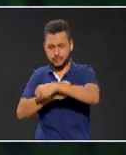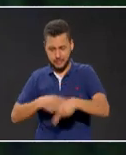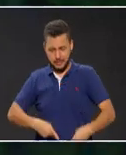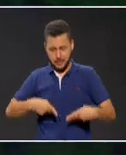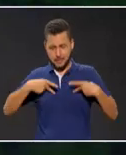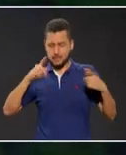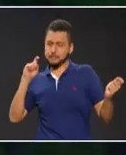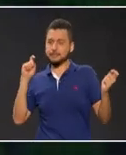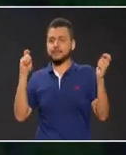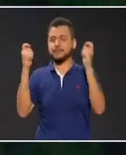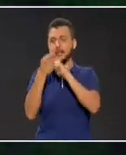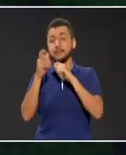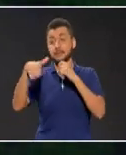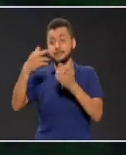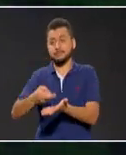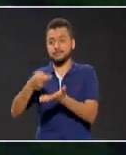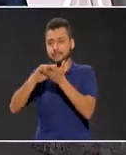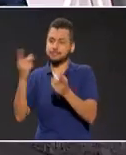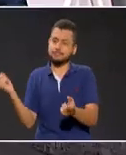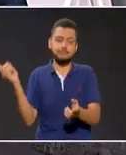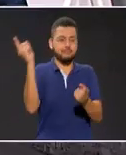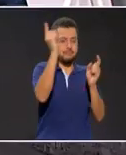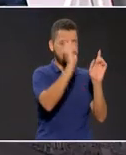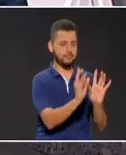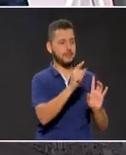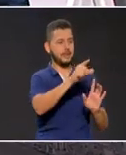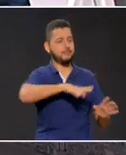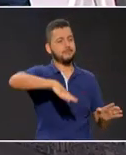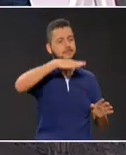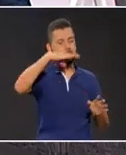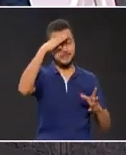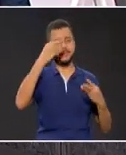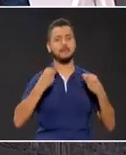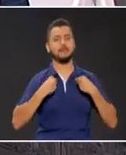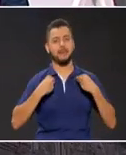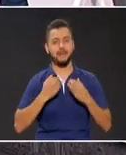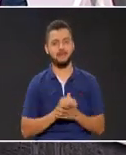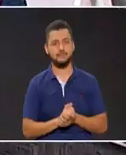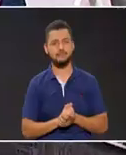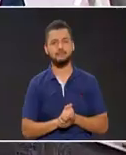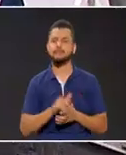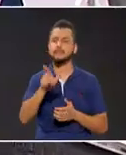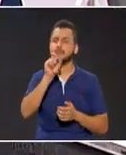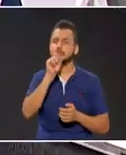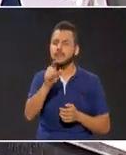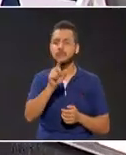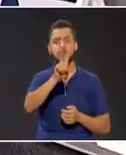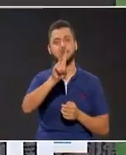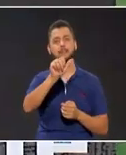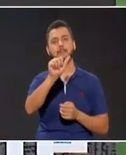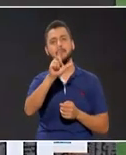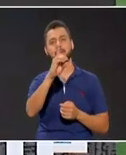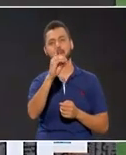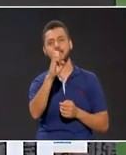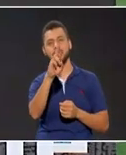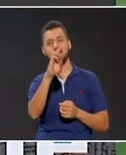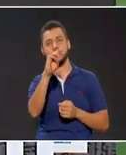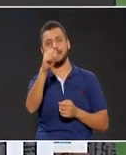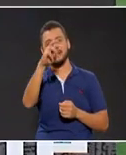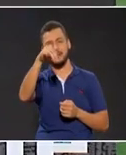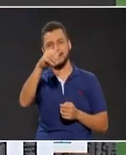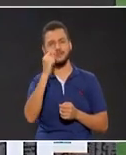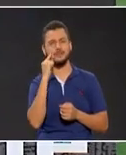parte de nuestra ciudad otra vez. Candidato, le hago la misma pregunta que a Beatriz Rabe, y es, ¿eso es lo que han venido haciendo las alcaldías